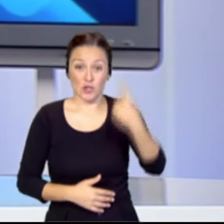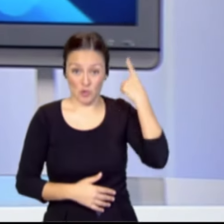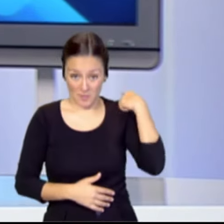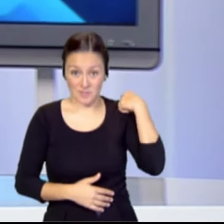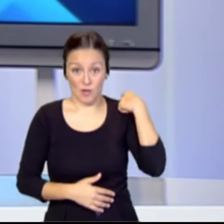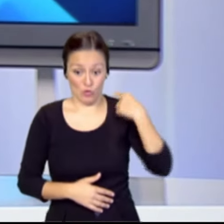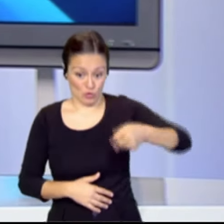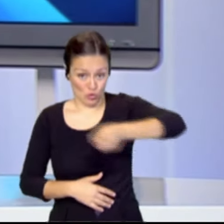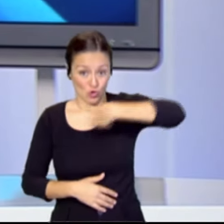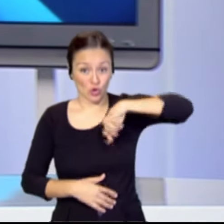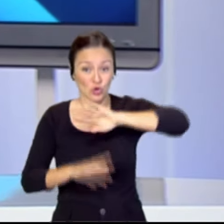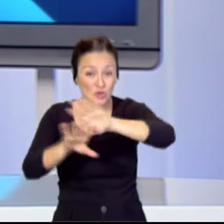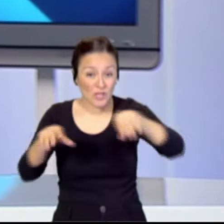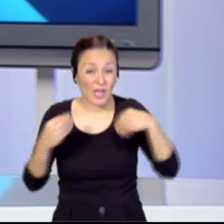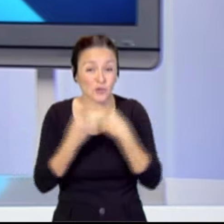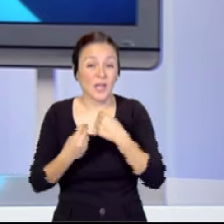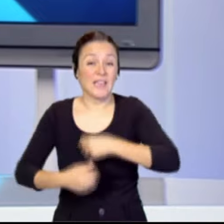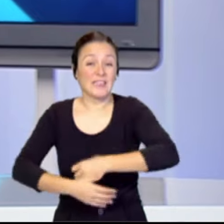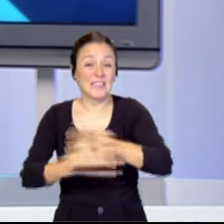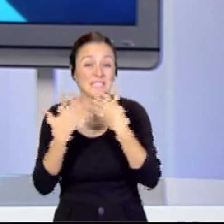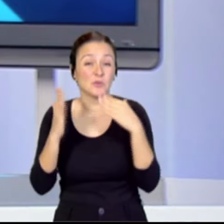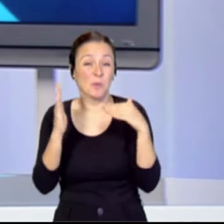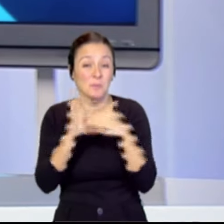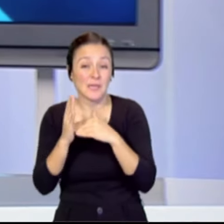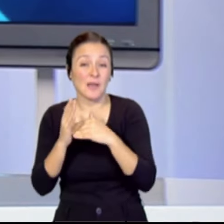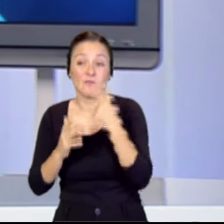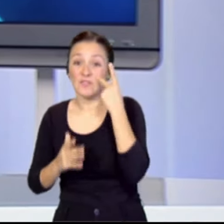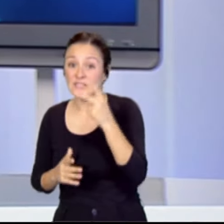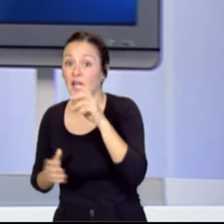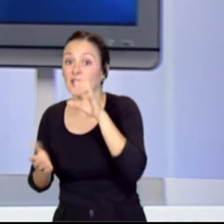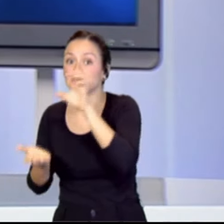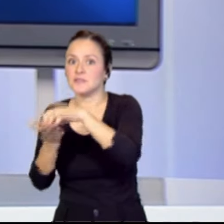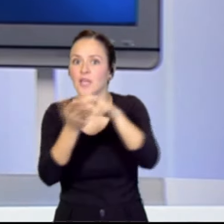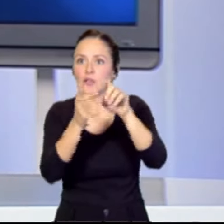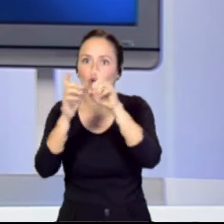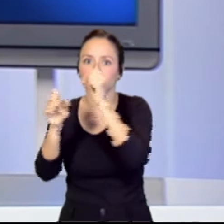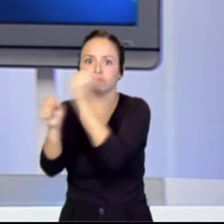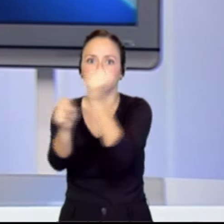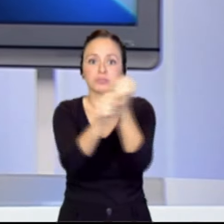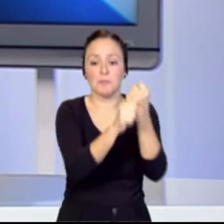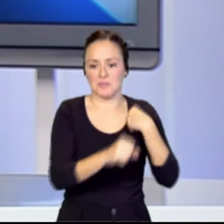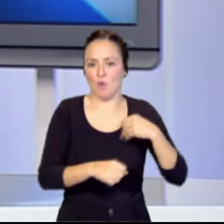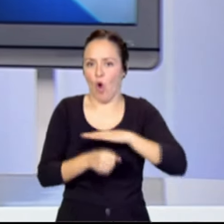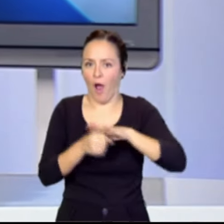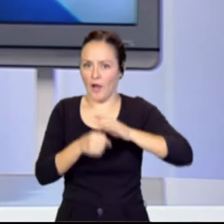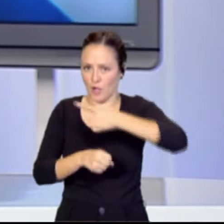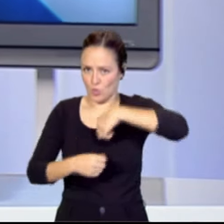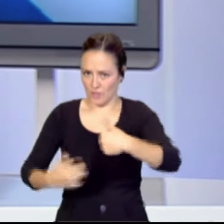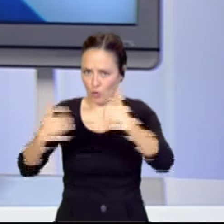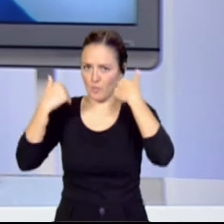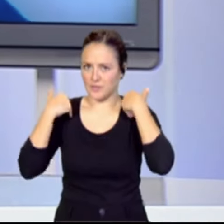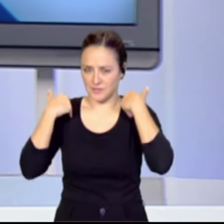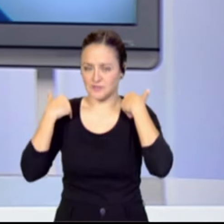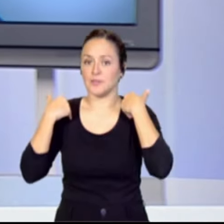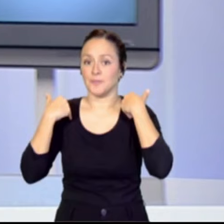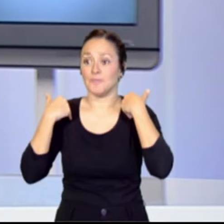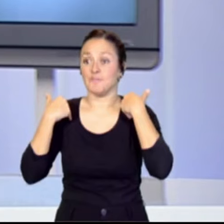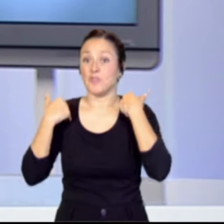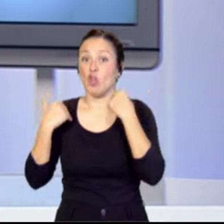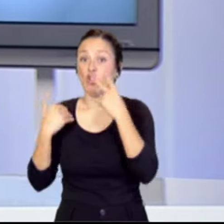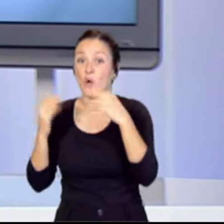realizó un total de 19,000 visitas a los centros de trabajo en en todas las áreas que son de su competencia 2 las